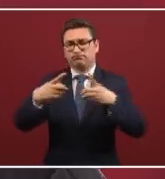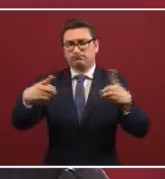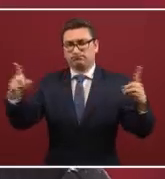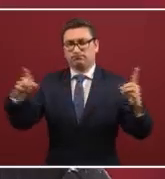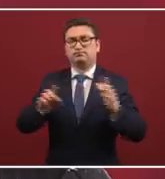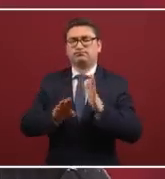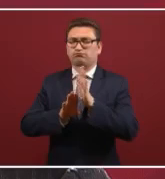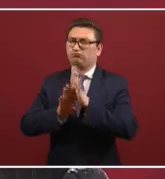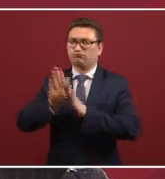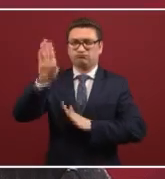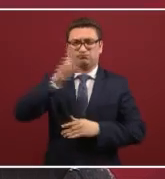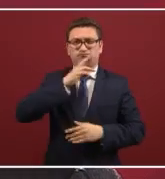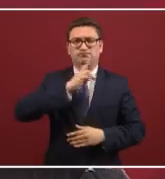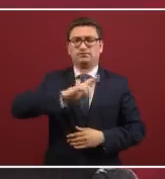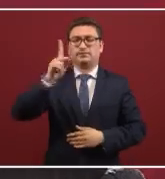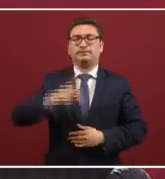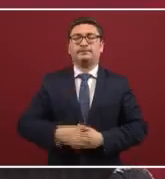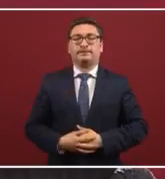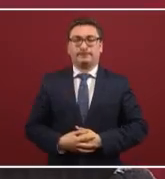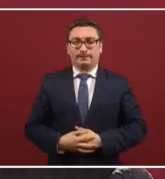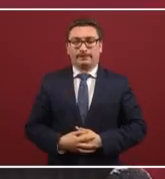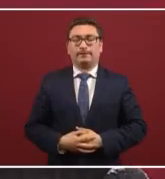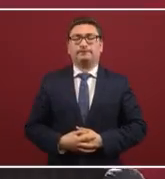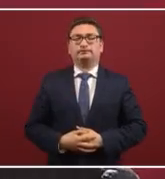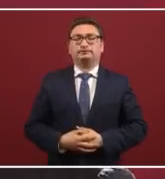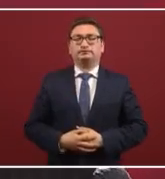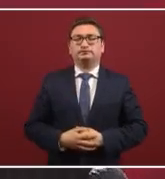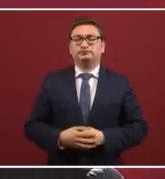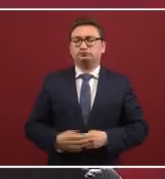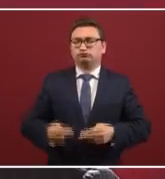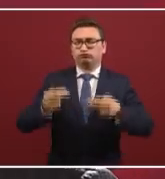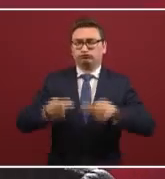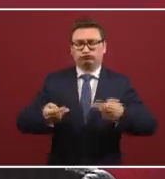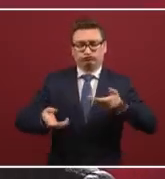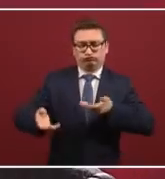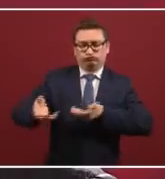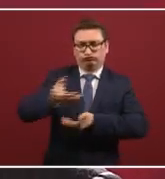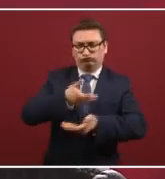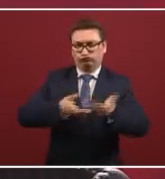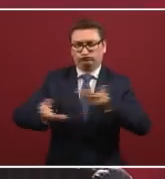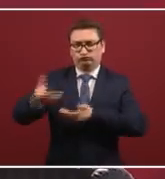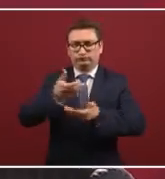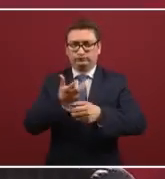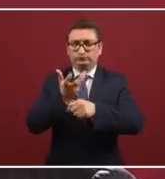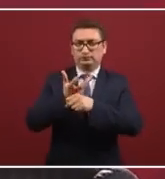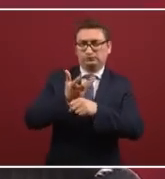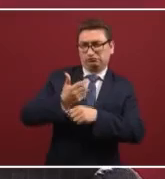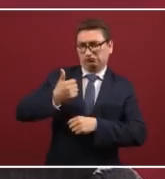cooperación para el desarrollo y para un comercio justo,